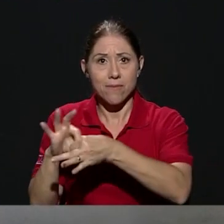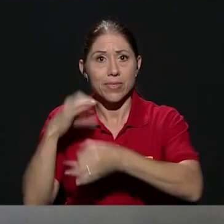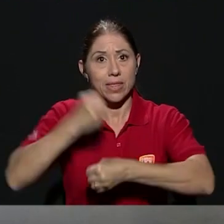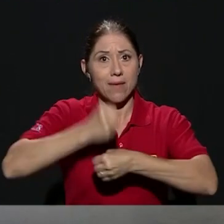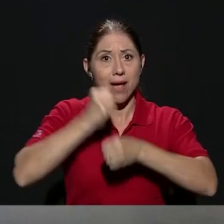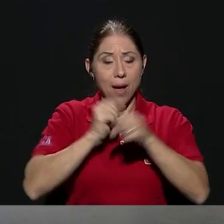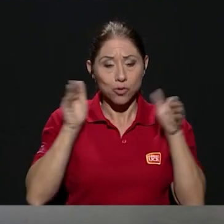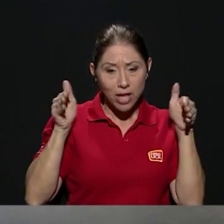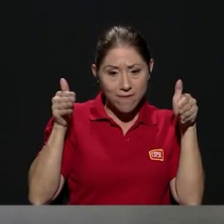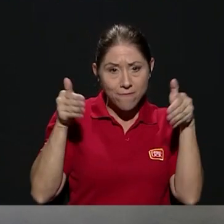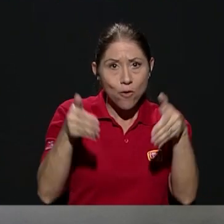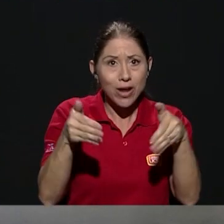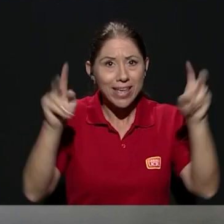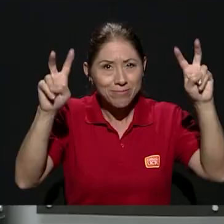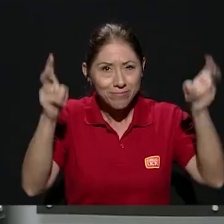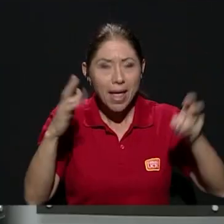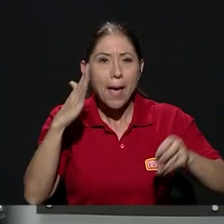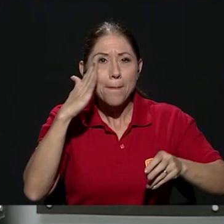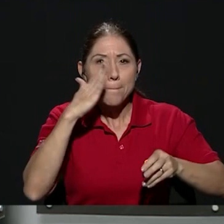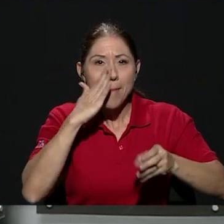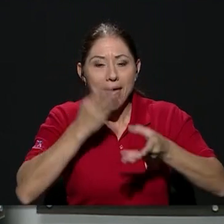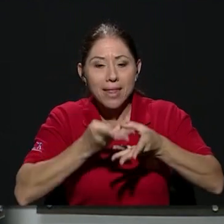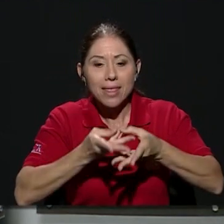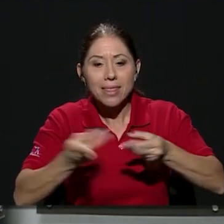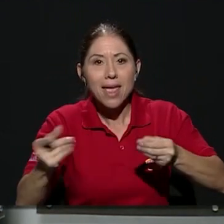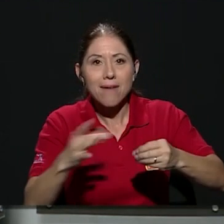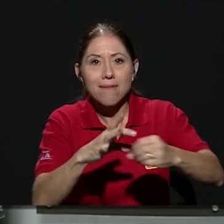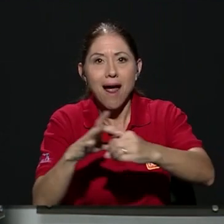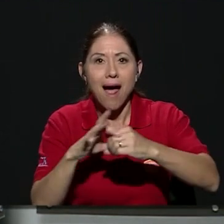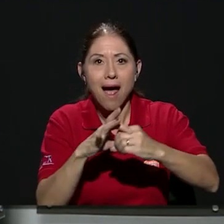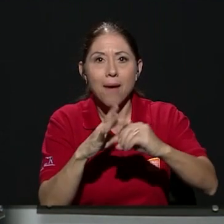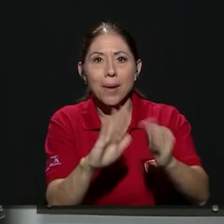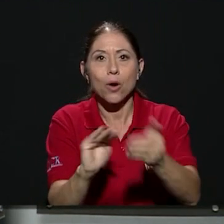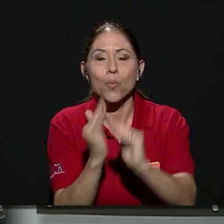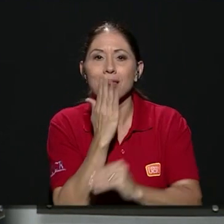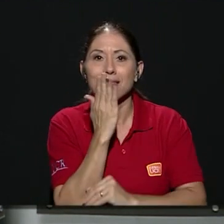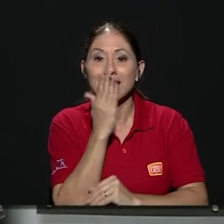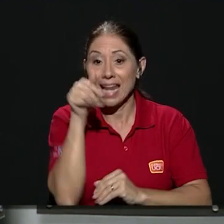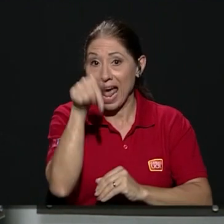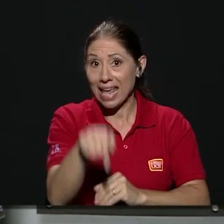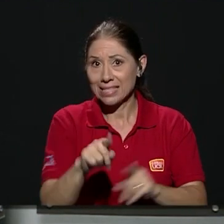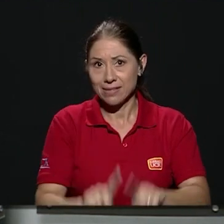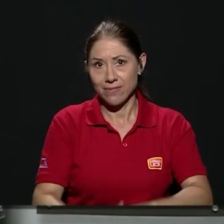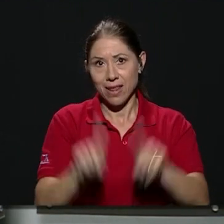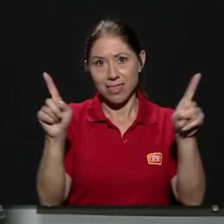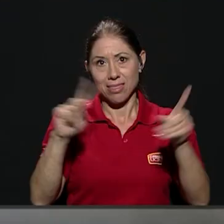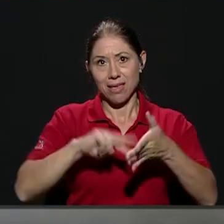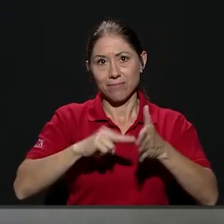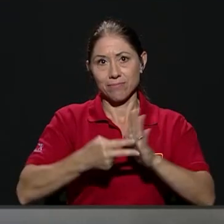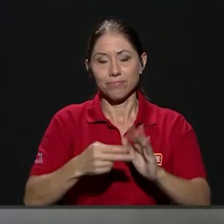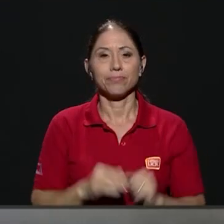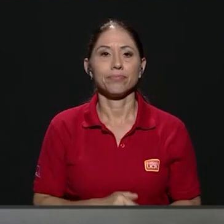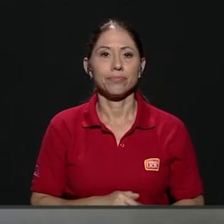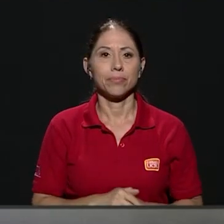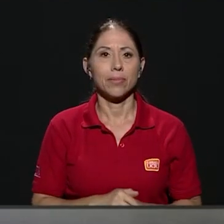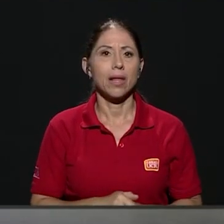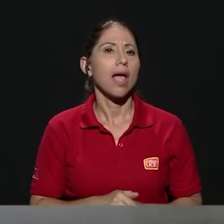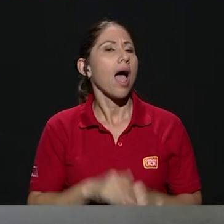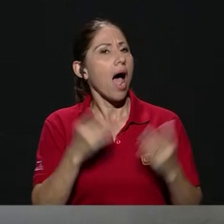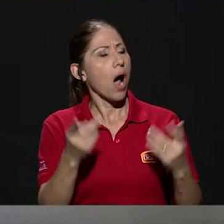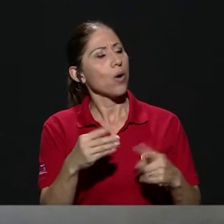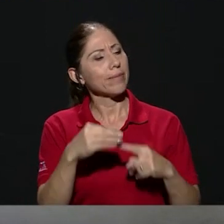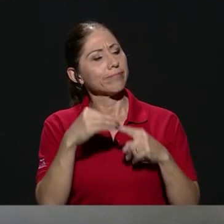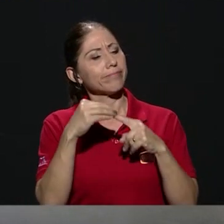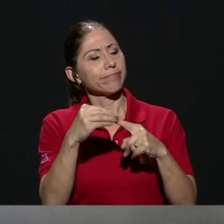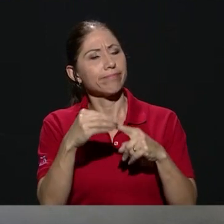Tierra para comunidad indígena, que es una realidad totalmente diferente. Hay otro aspecto de la